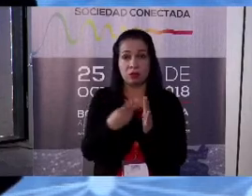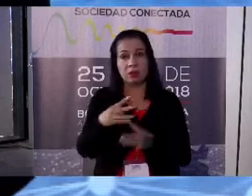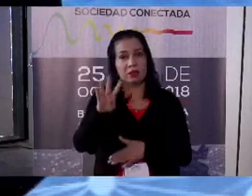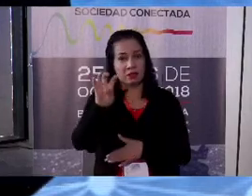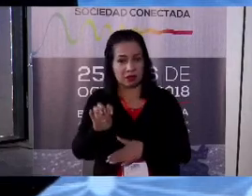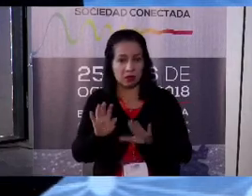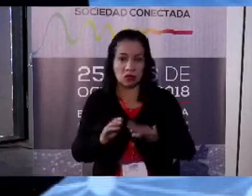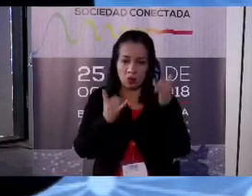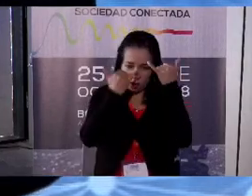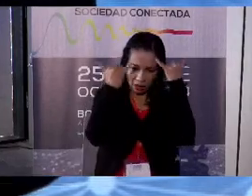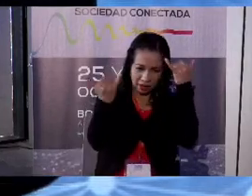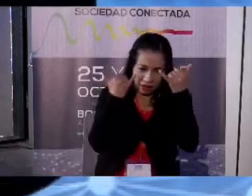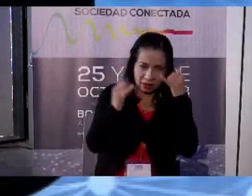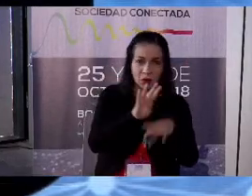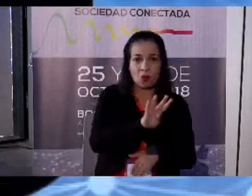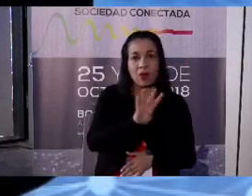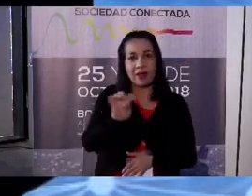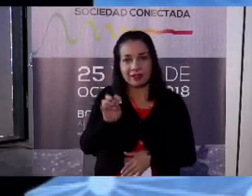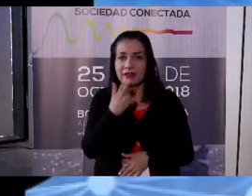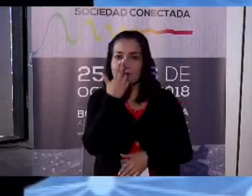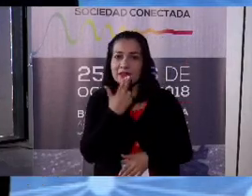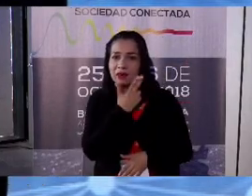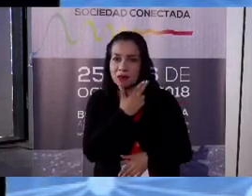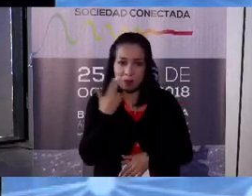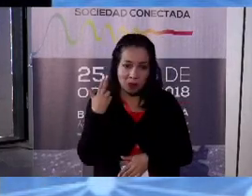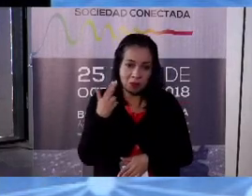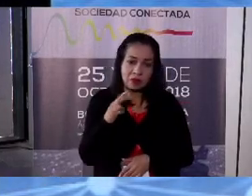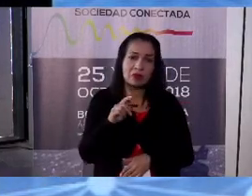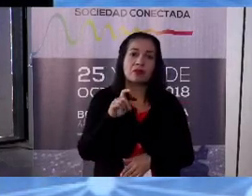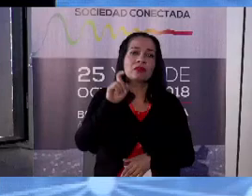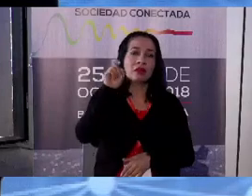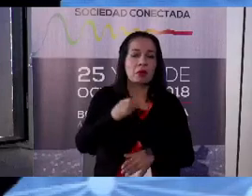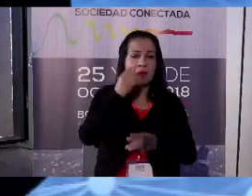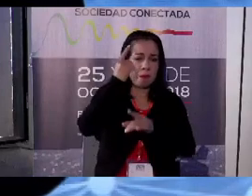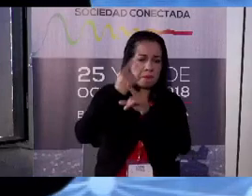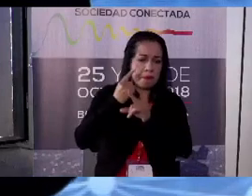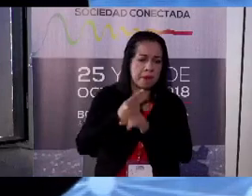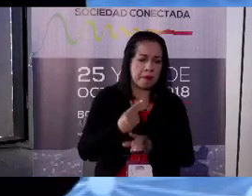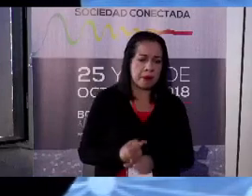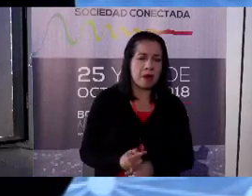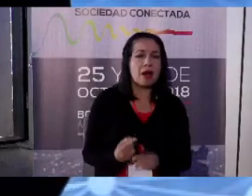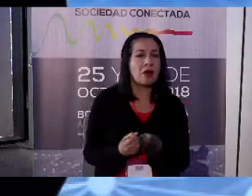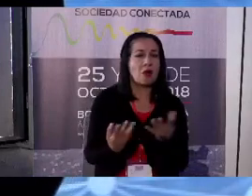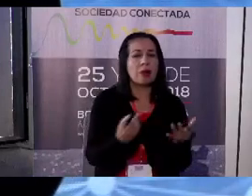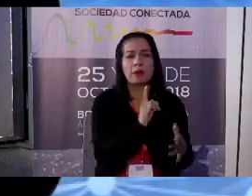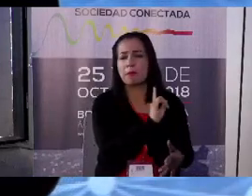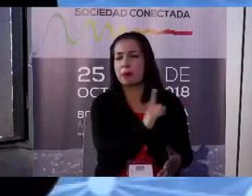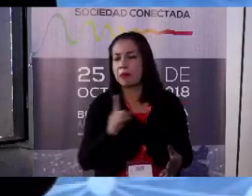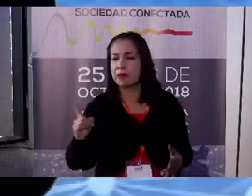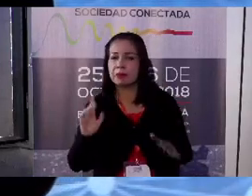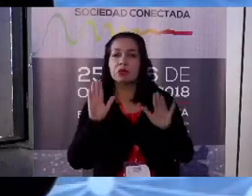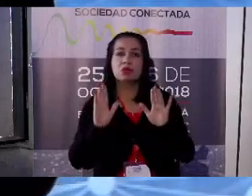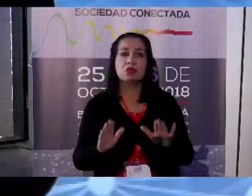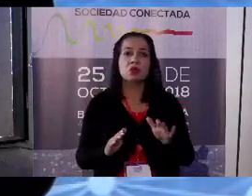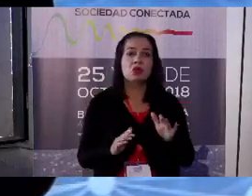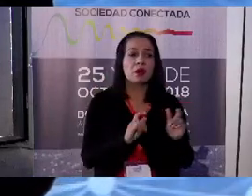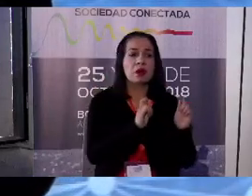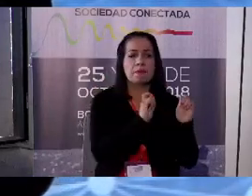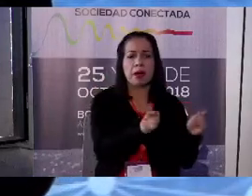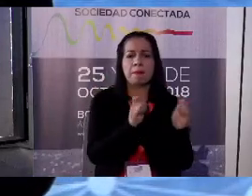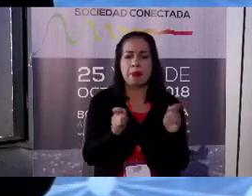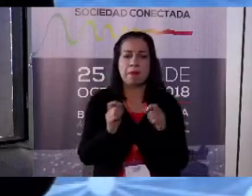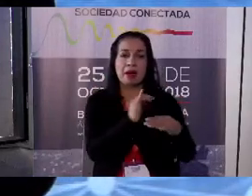y compromisos es decir que además están inventariadas y están dicho cuáles son las instituciones